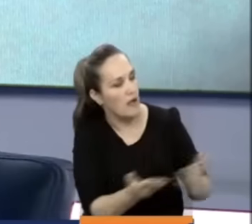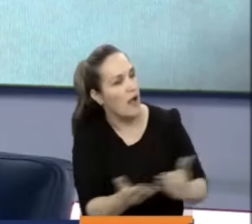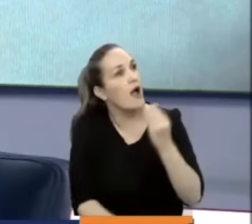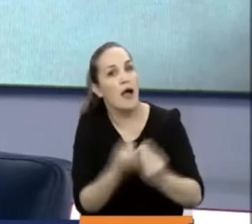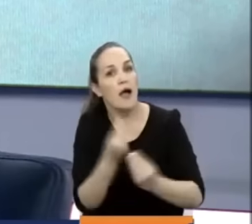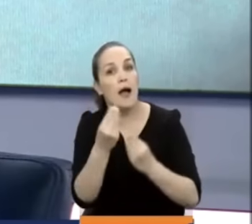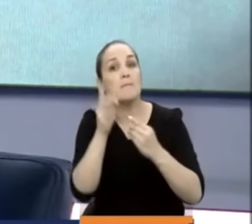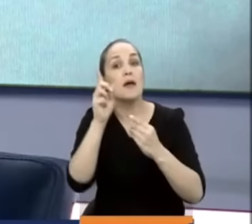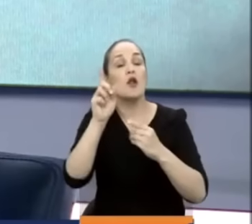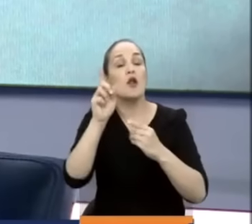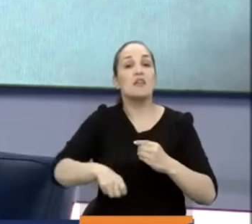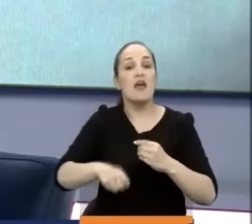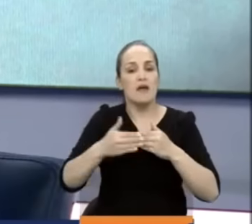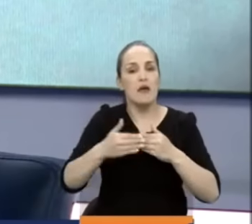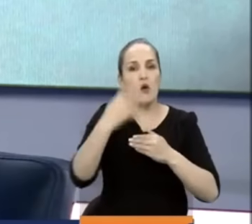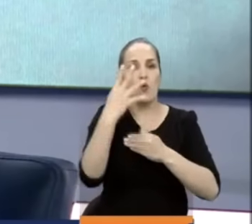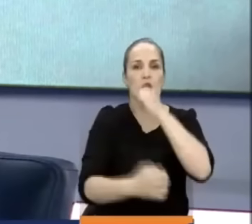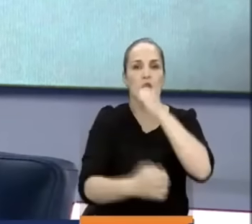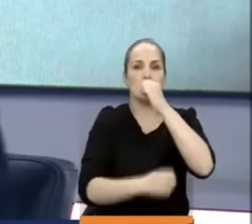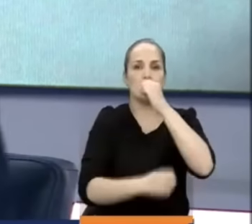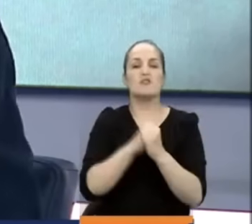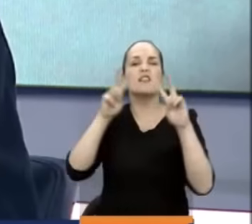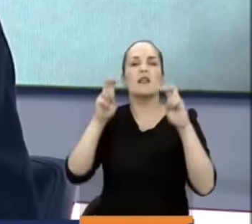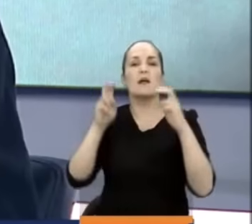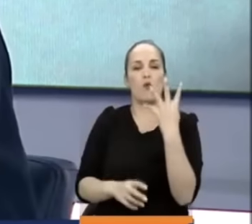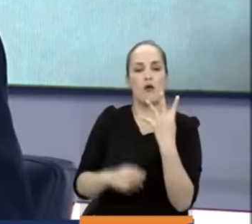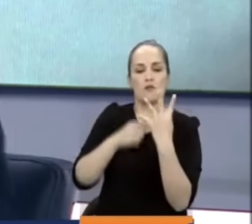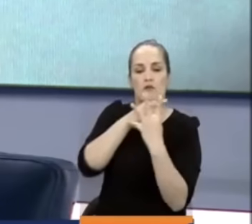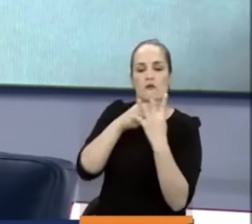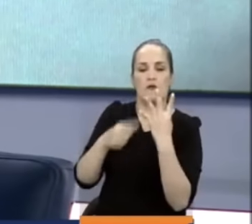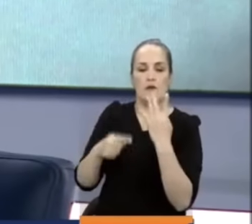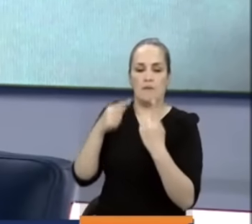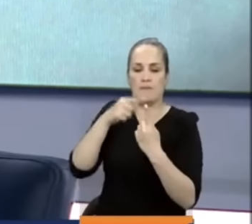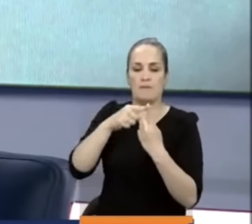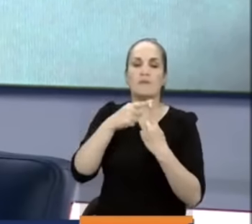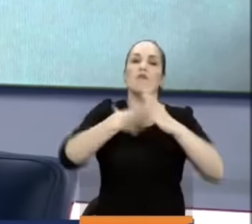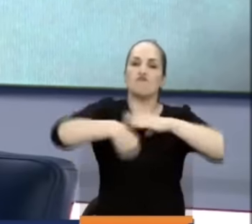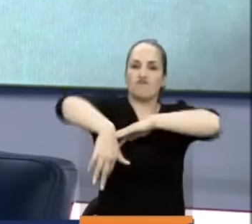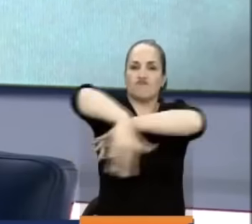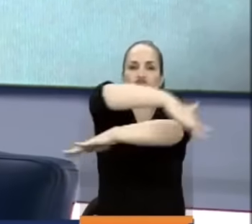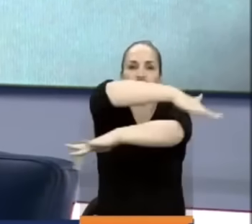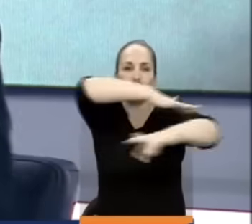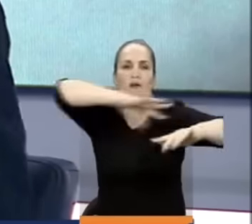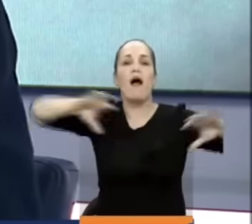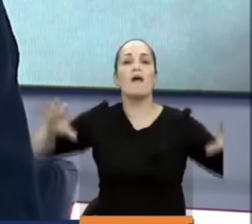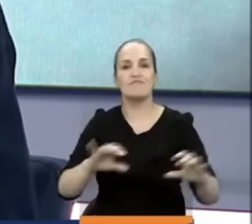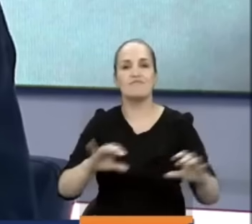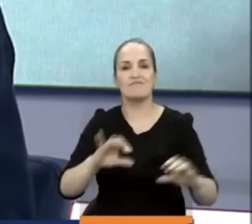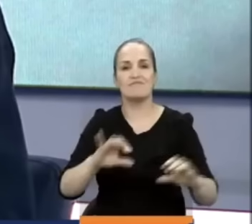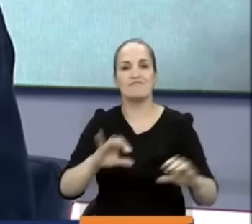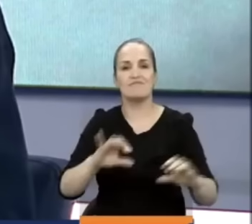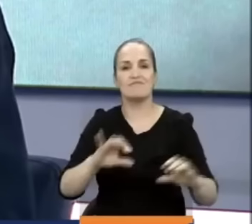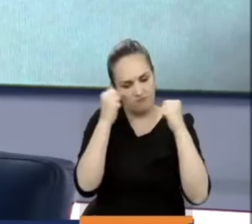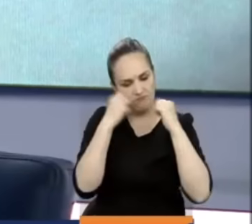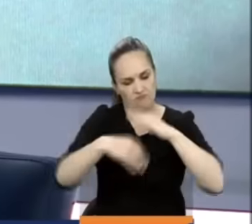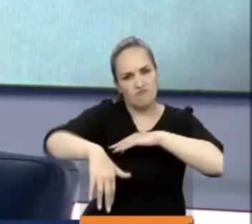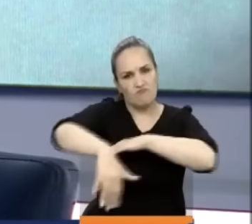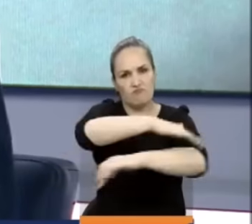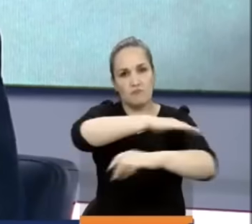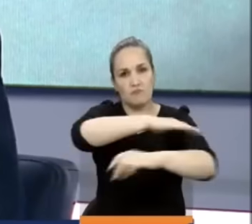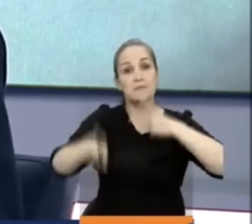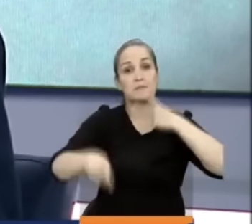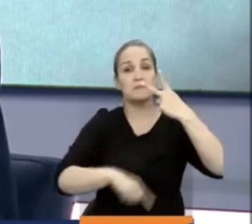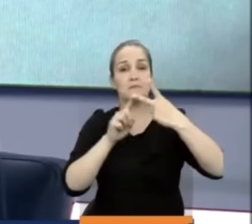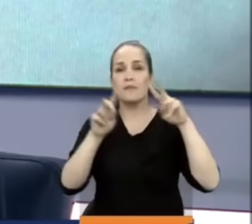grandes dimensiones. La primera de ellas, sin duda alguna, la calle, la movilización popular. Hay que adelantar otra